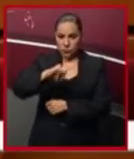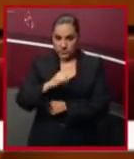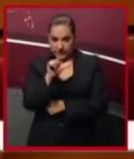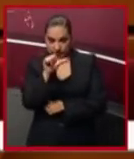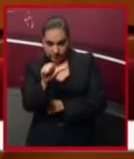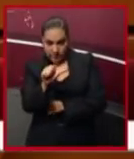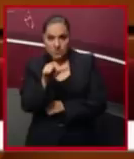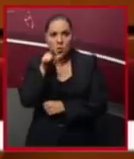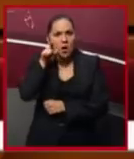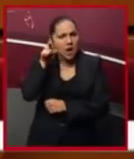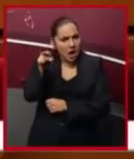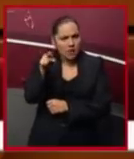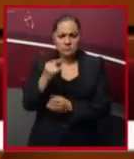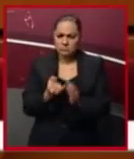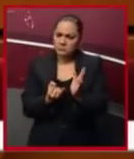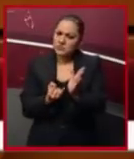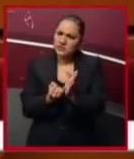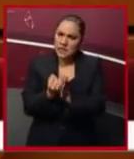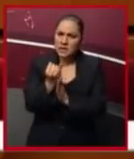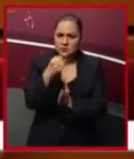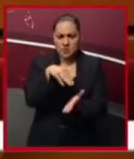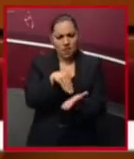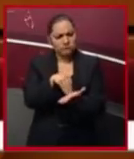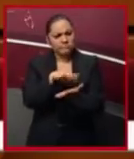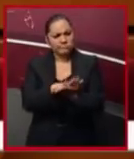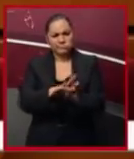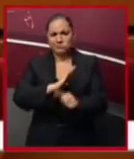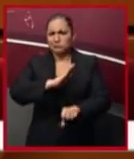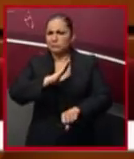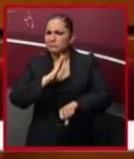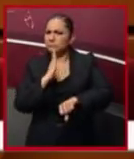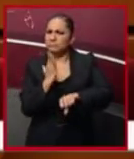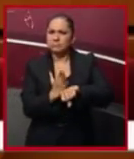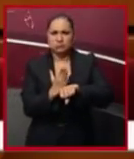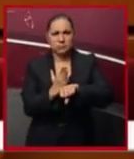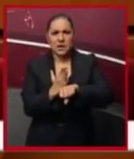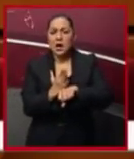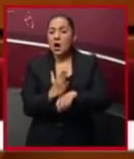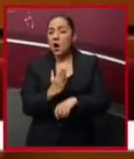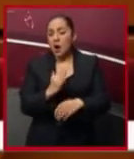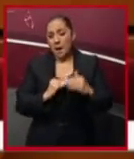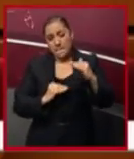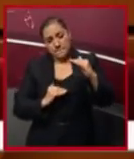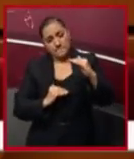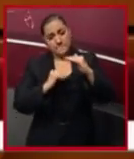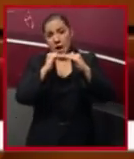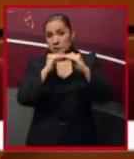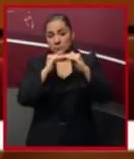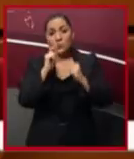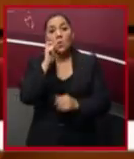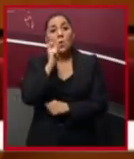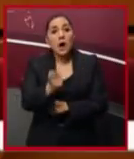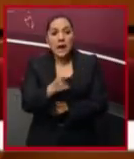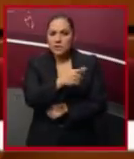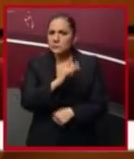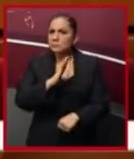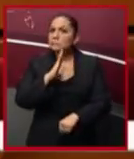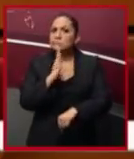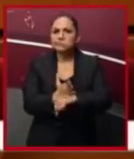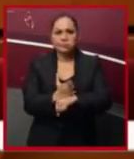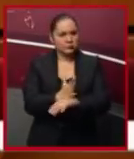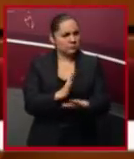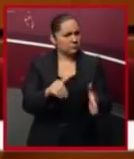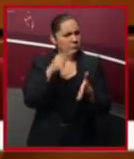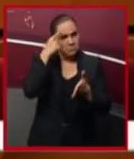la facultad de imponer como la sanción más severa la inhabilitación permanente, tanto a servidores